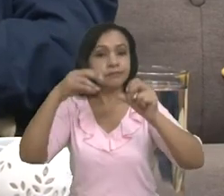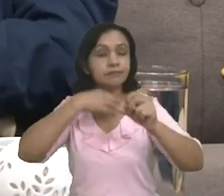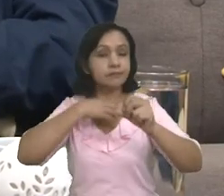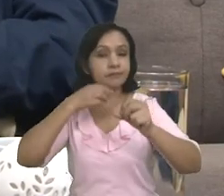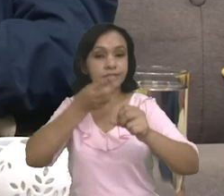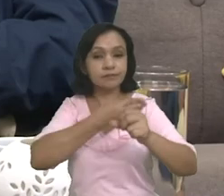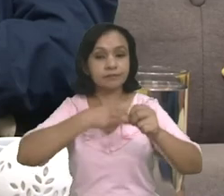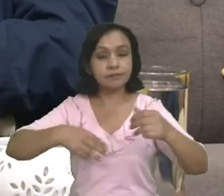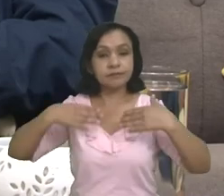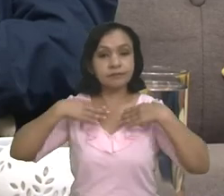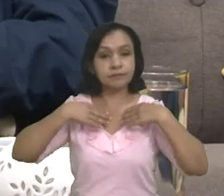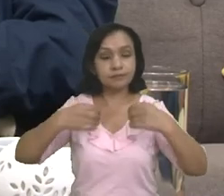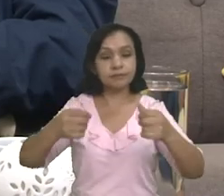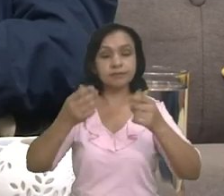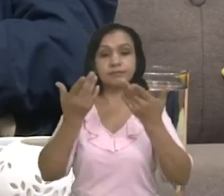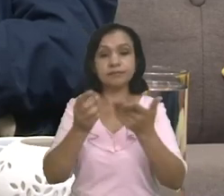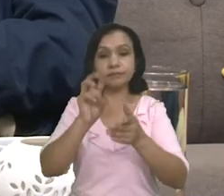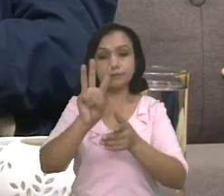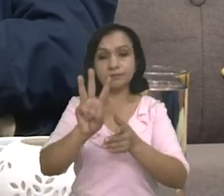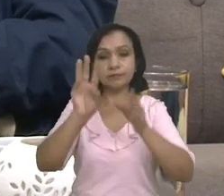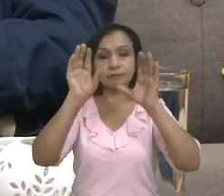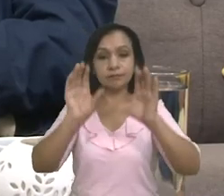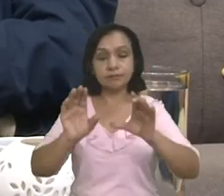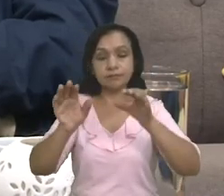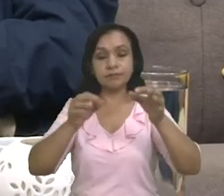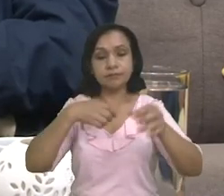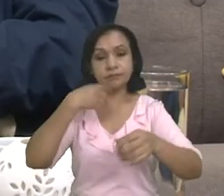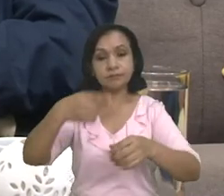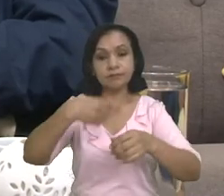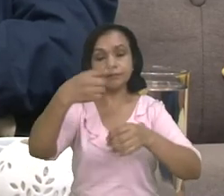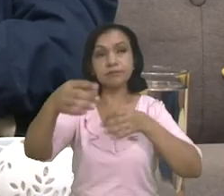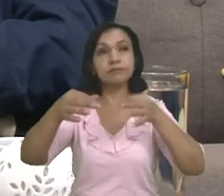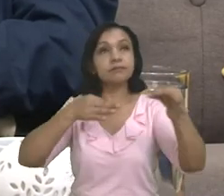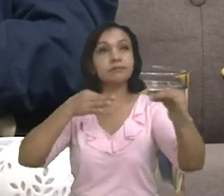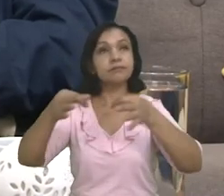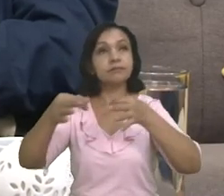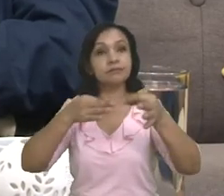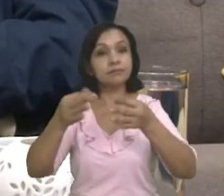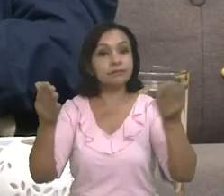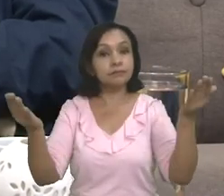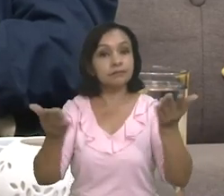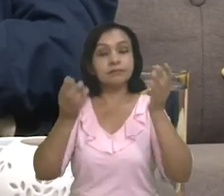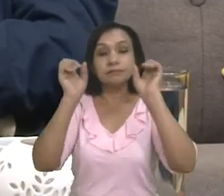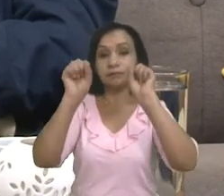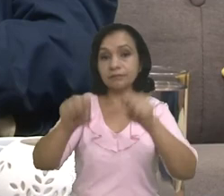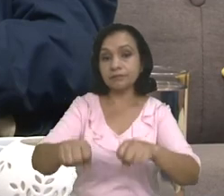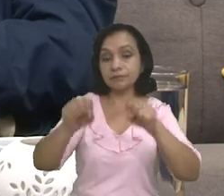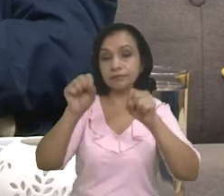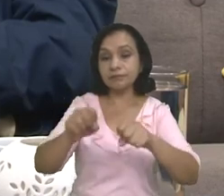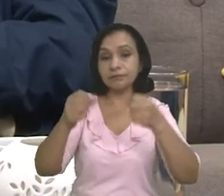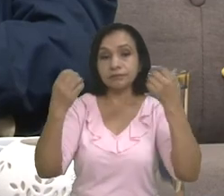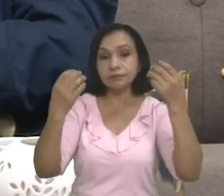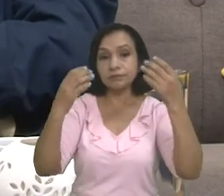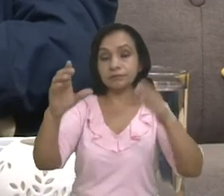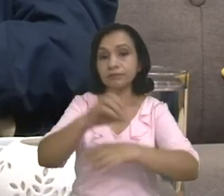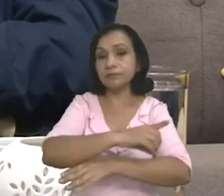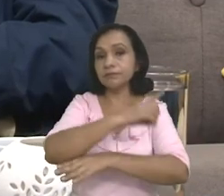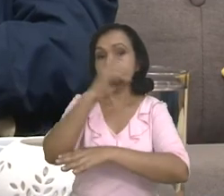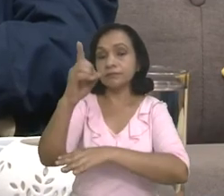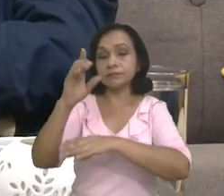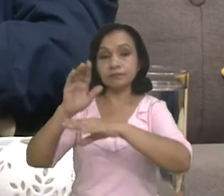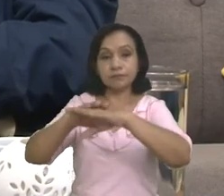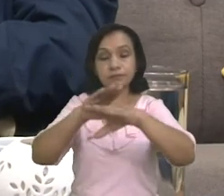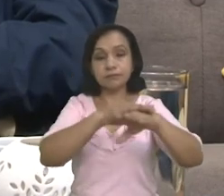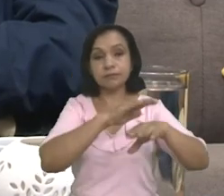ministro de salud tiene el espacio a las 3 de la tarde todos los días y también pueden en cualquier momento acudir a la